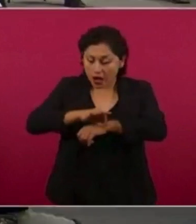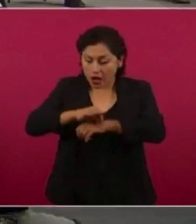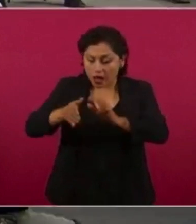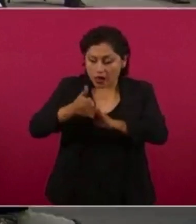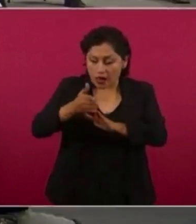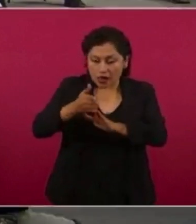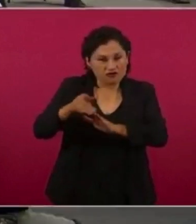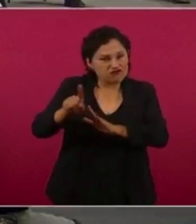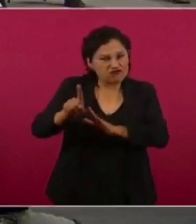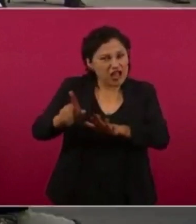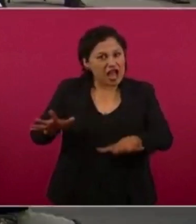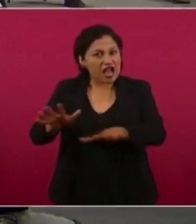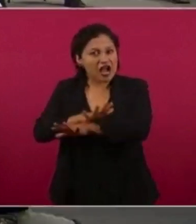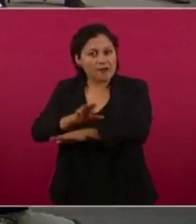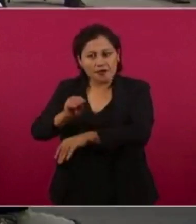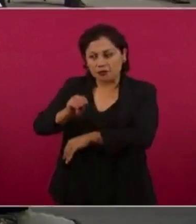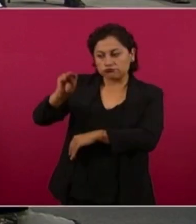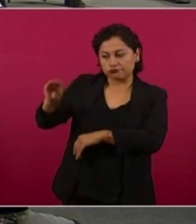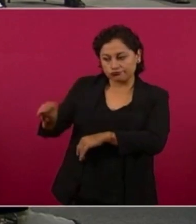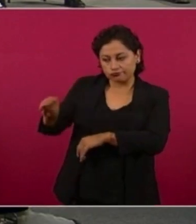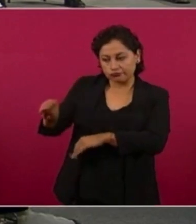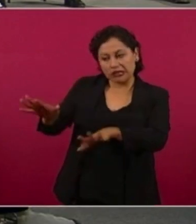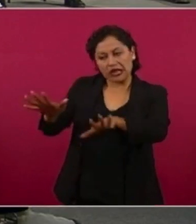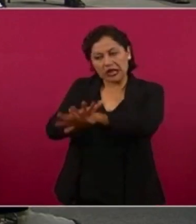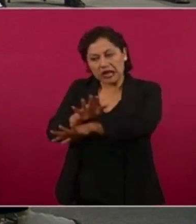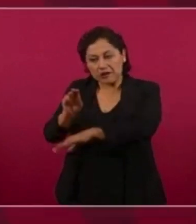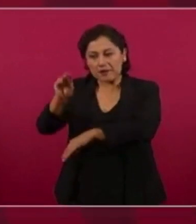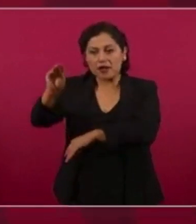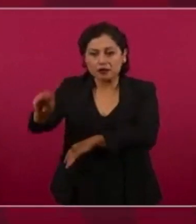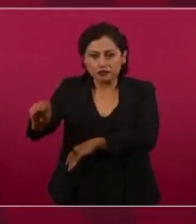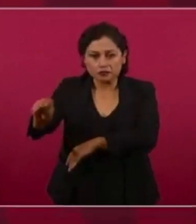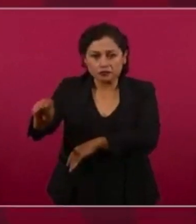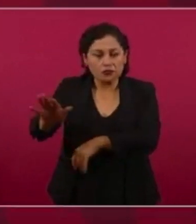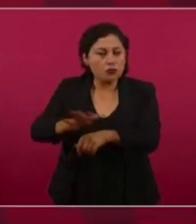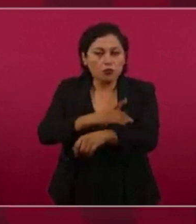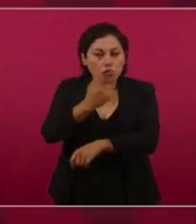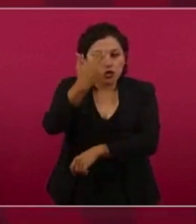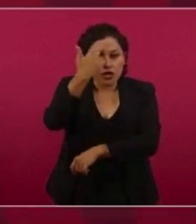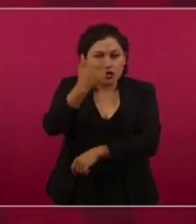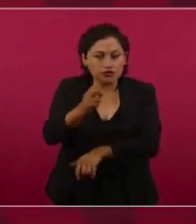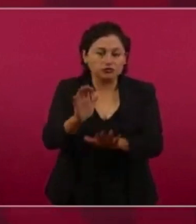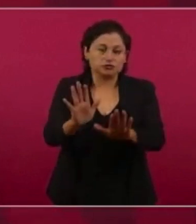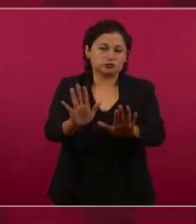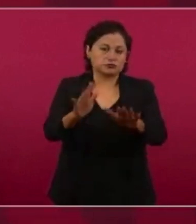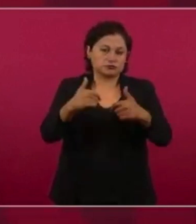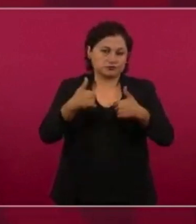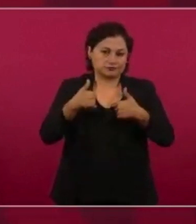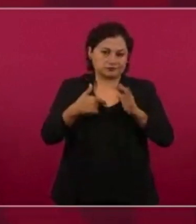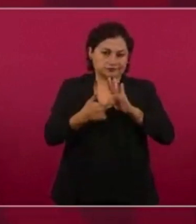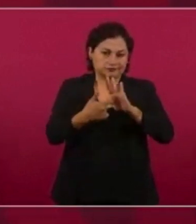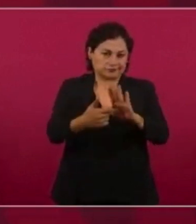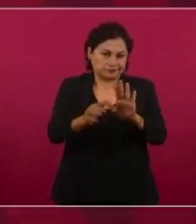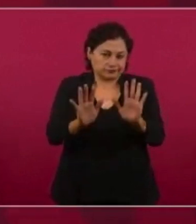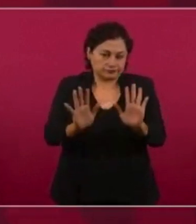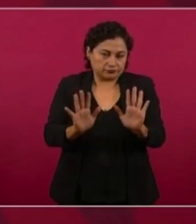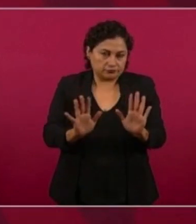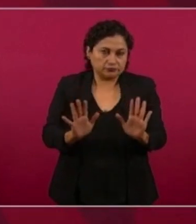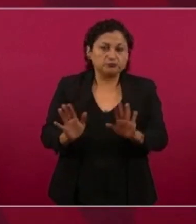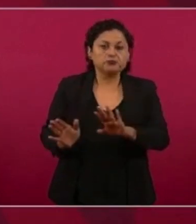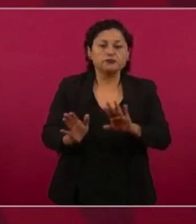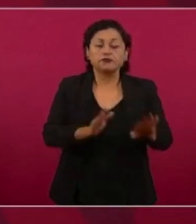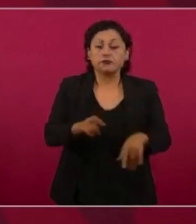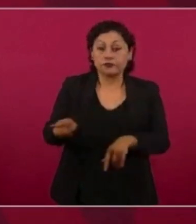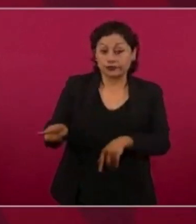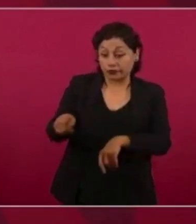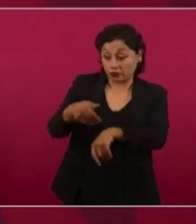por diferentes motivos que a mí no me corresponde dilucidar. Este tramo no presenta